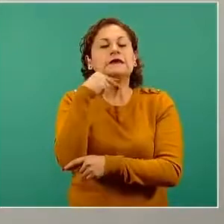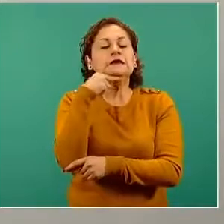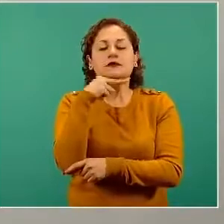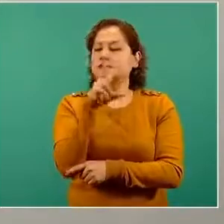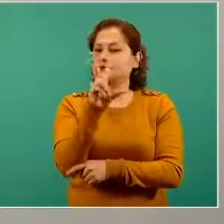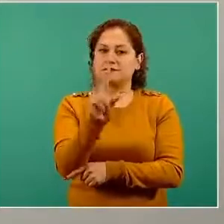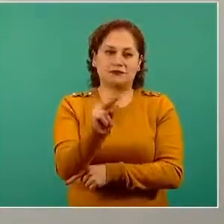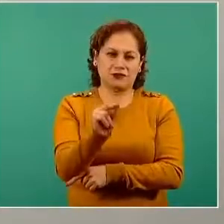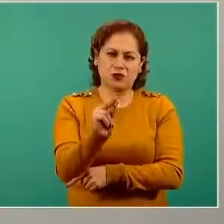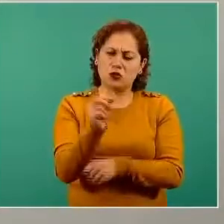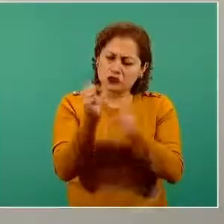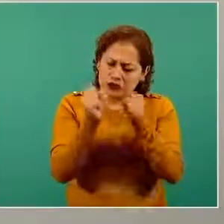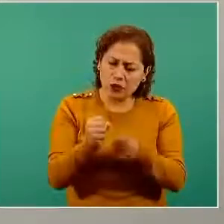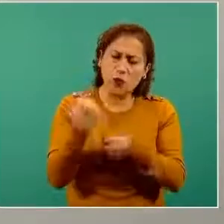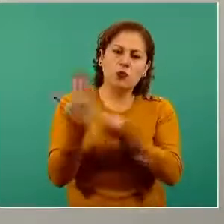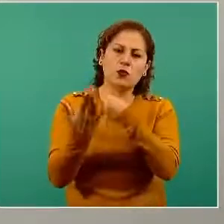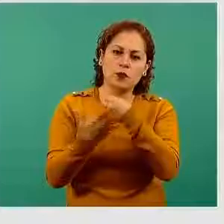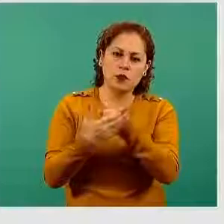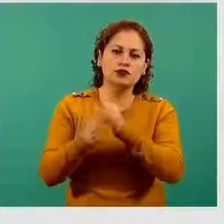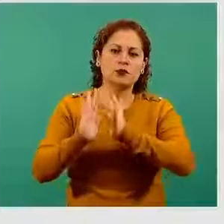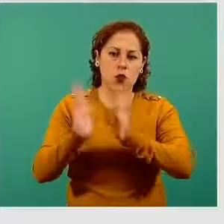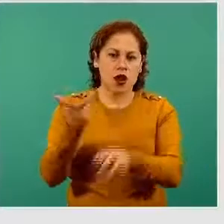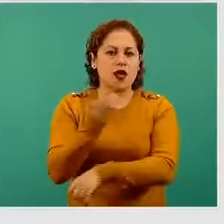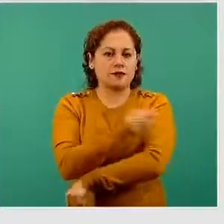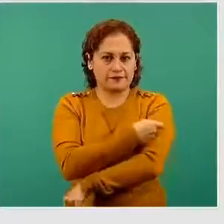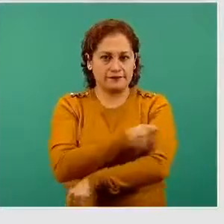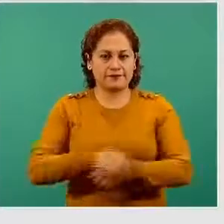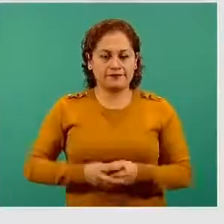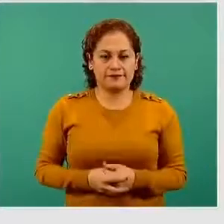van a finalmente recibir su vacuna.